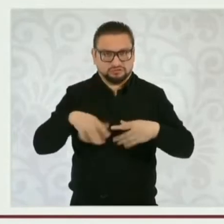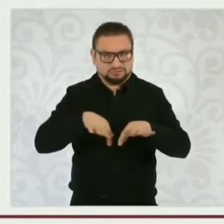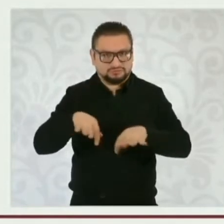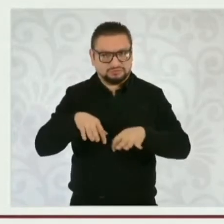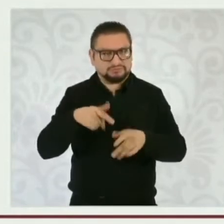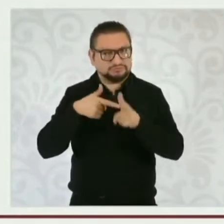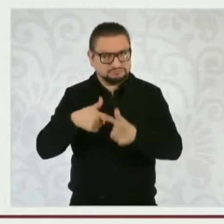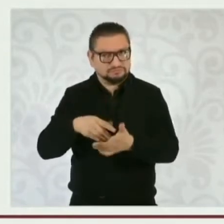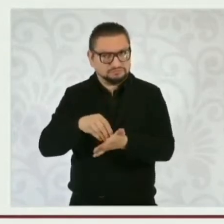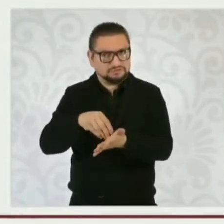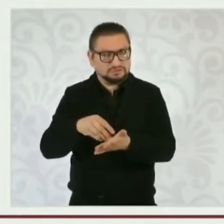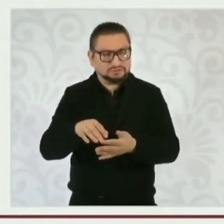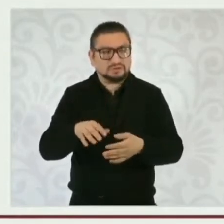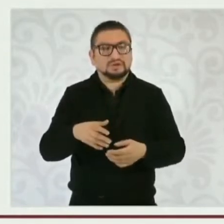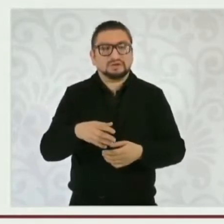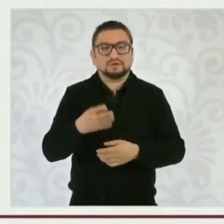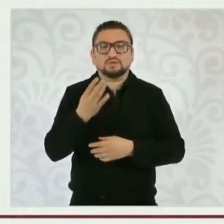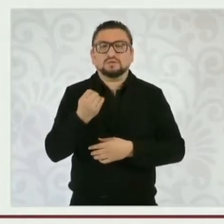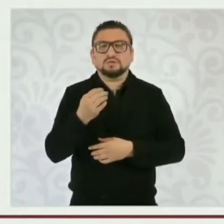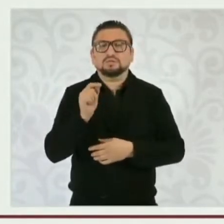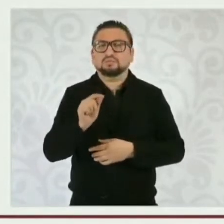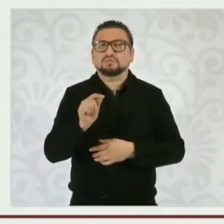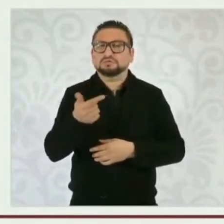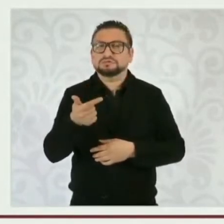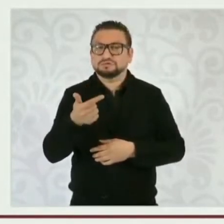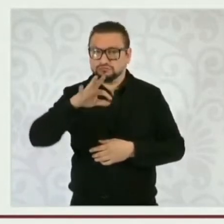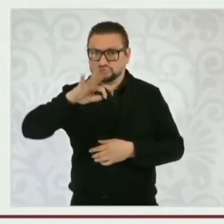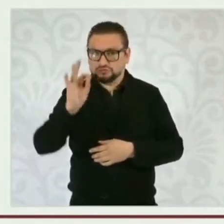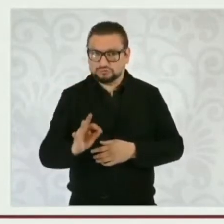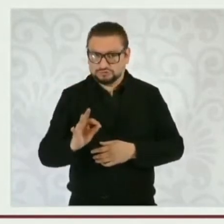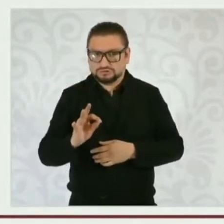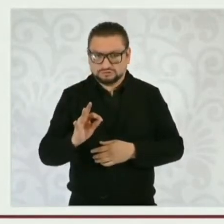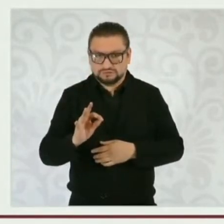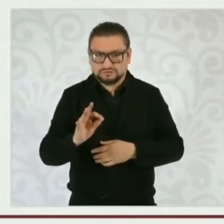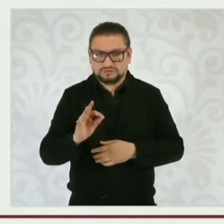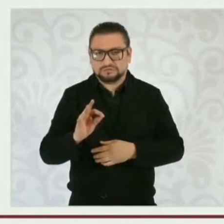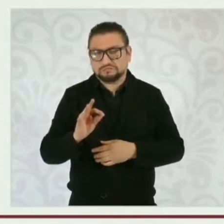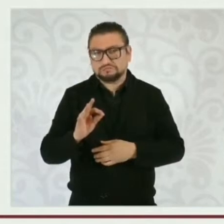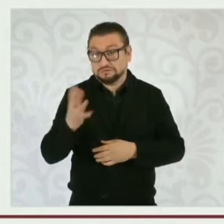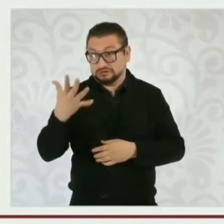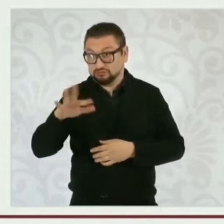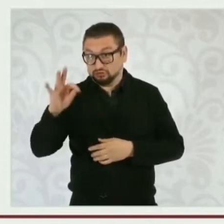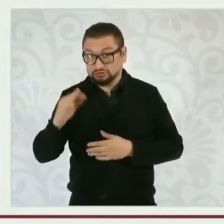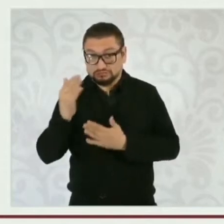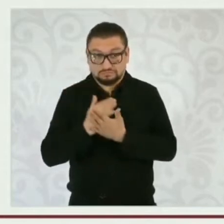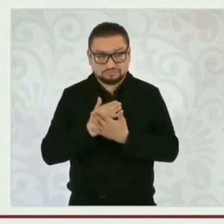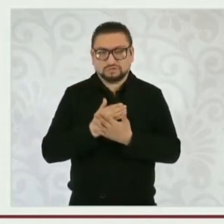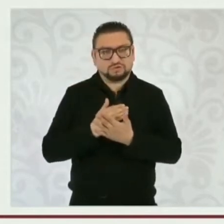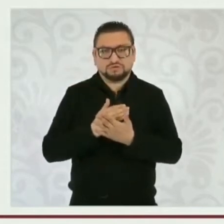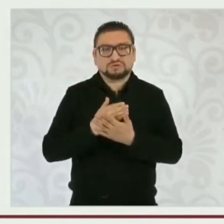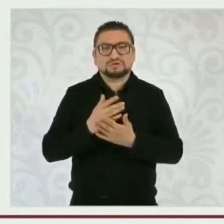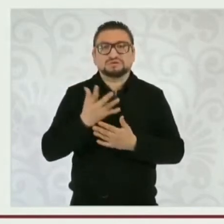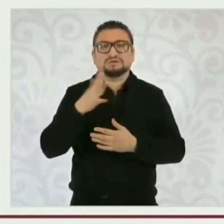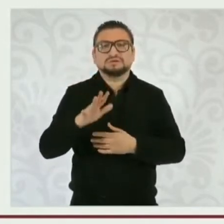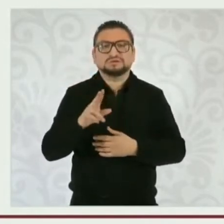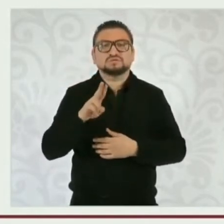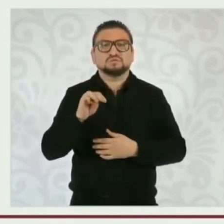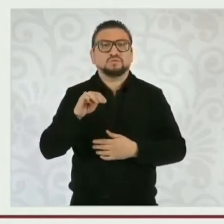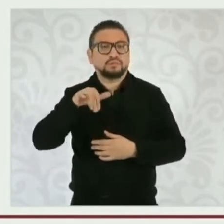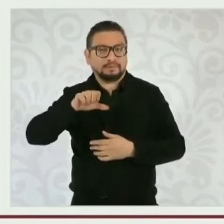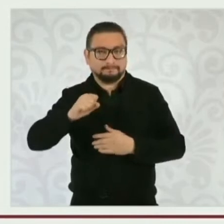activo, el 9.7, menos del 10%, gana más de 10